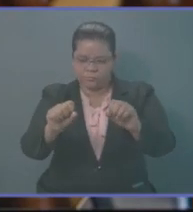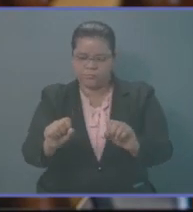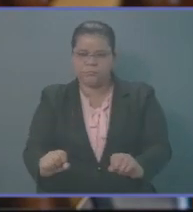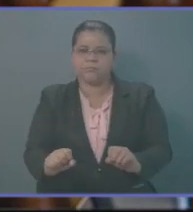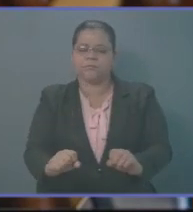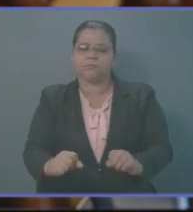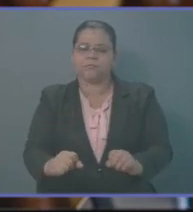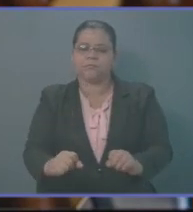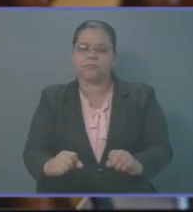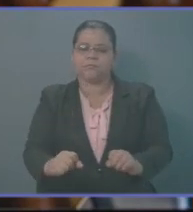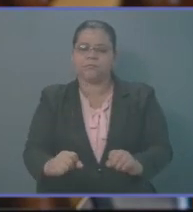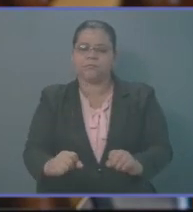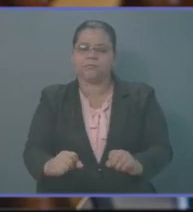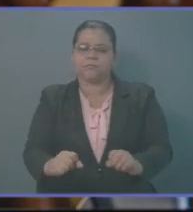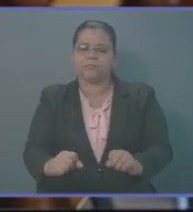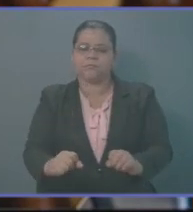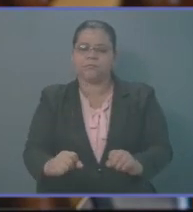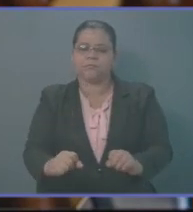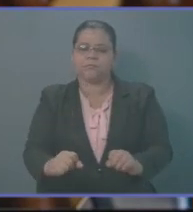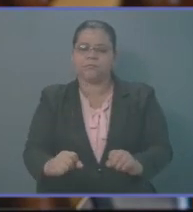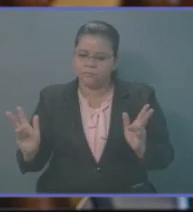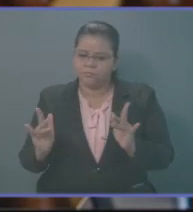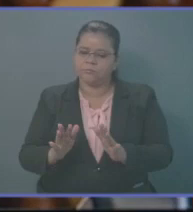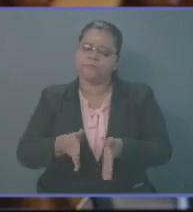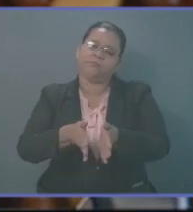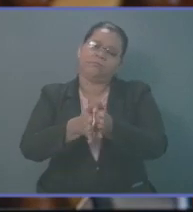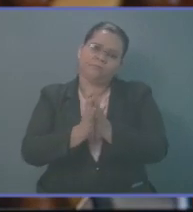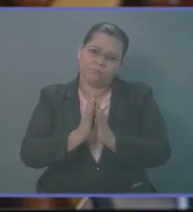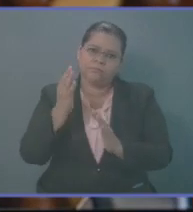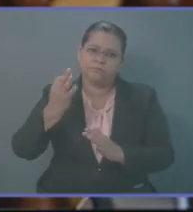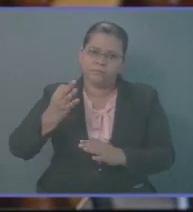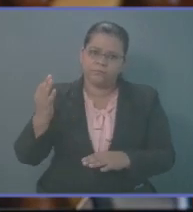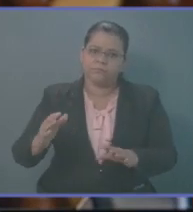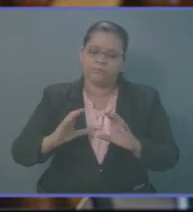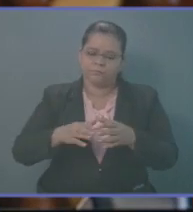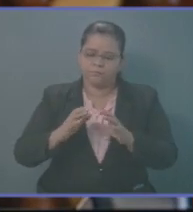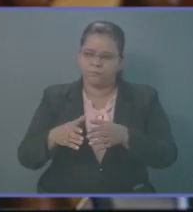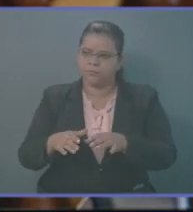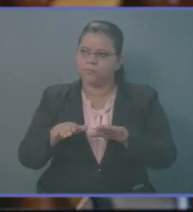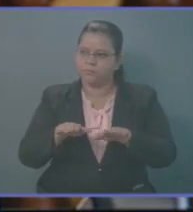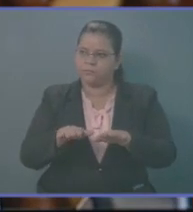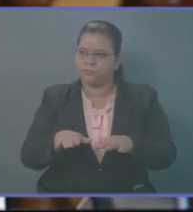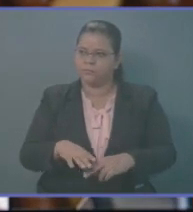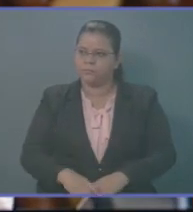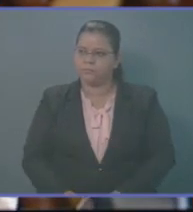tiene usted como presidente, por eso le pedía pudiera hacer el favor de convocar a dicha comisión. Muchas gracias.